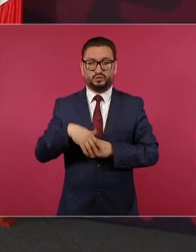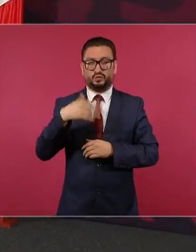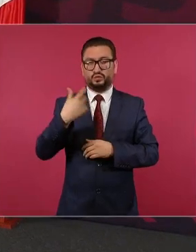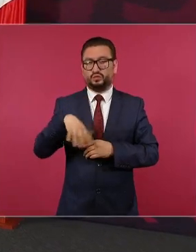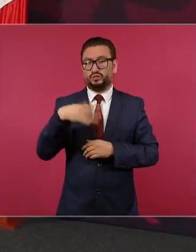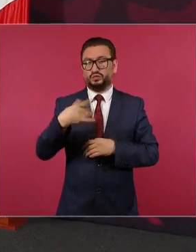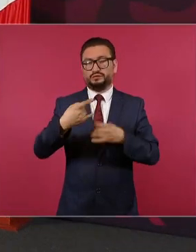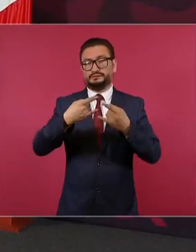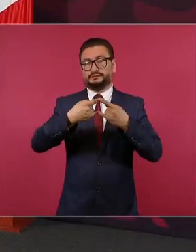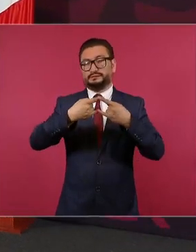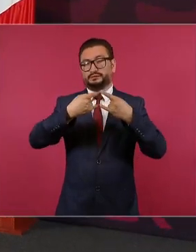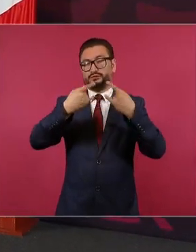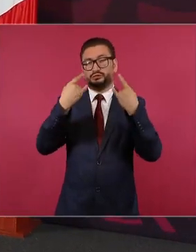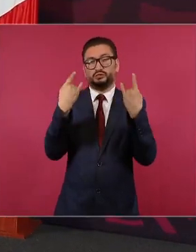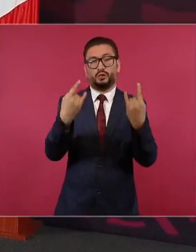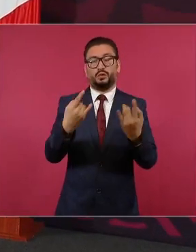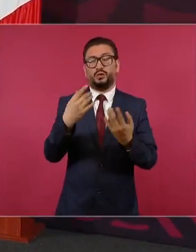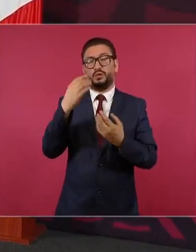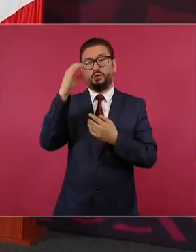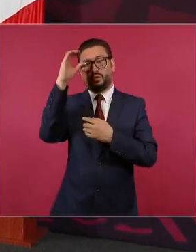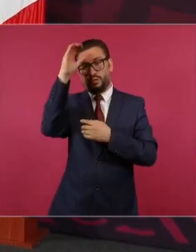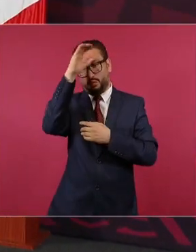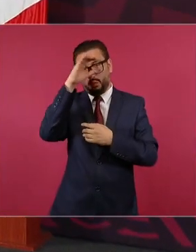historia, cultura,